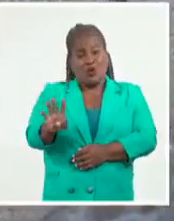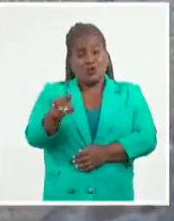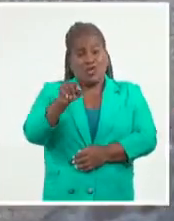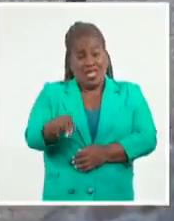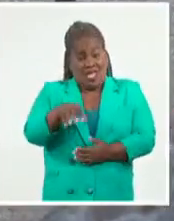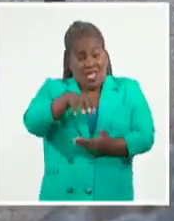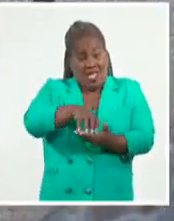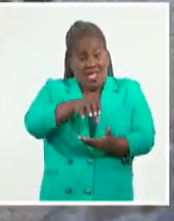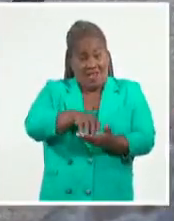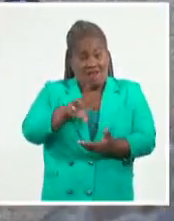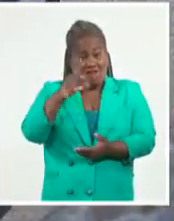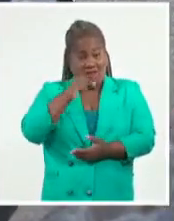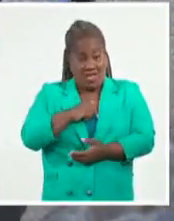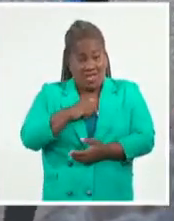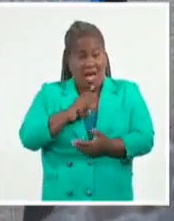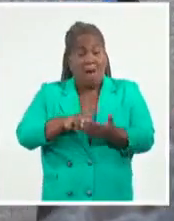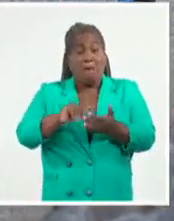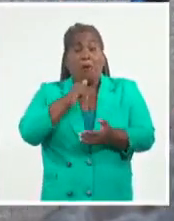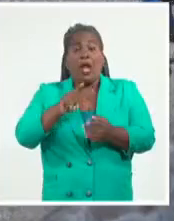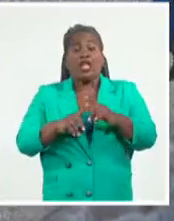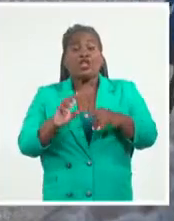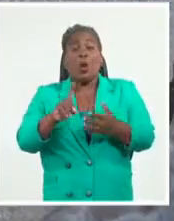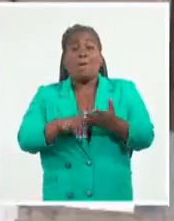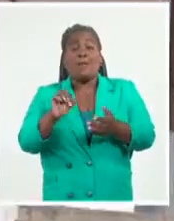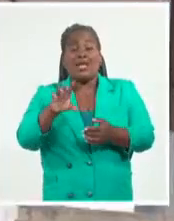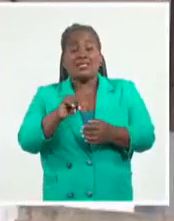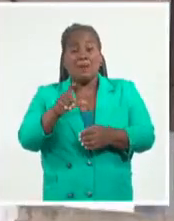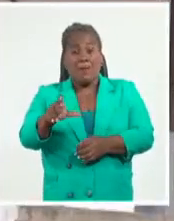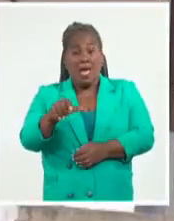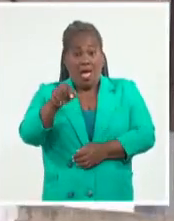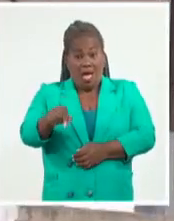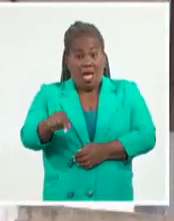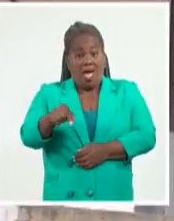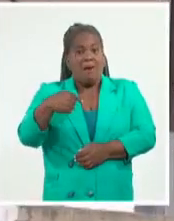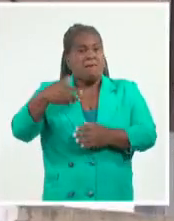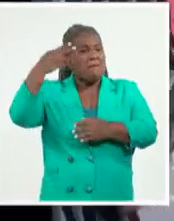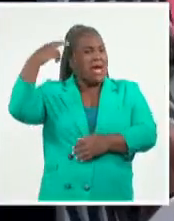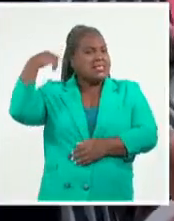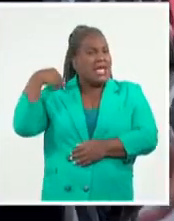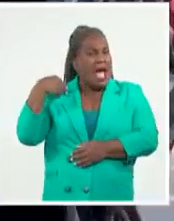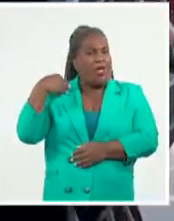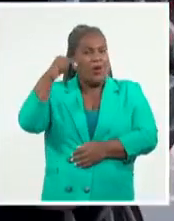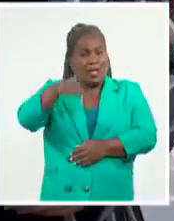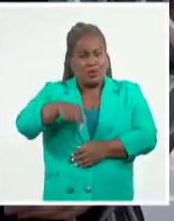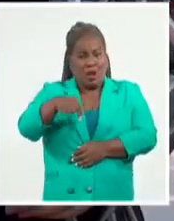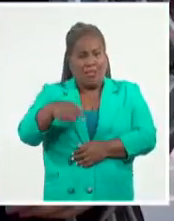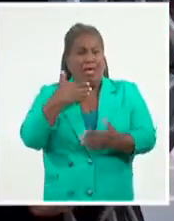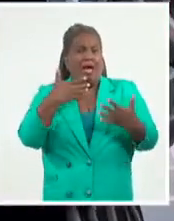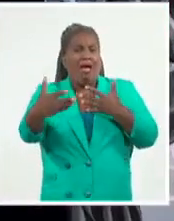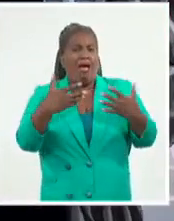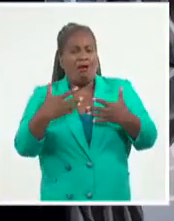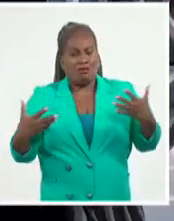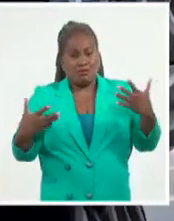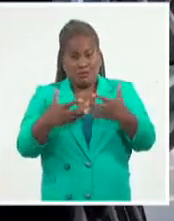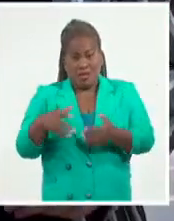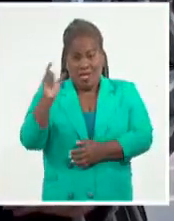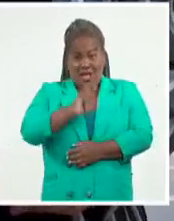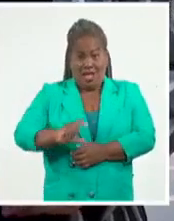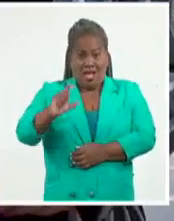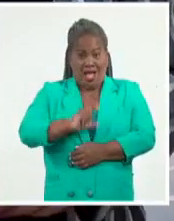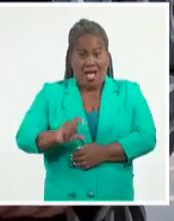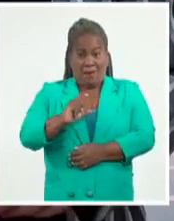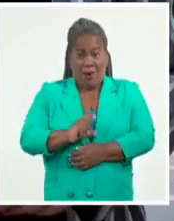Villa de Santa María del Puerto del Príncipe, el pasado dialoga con la contemporaneidad. Camagüey es la casa grande para los que